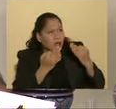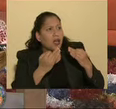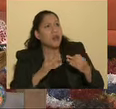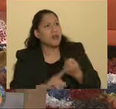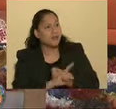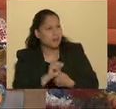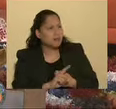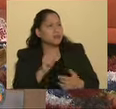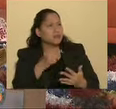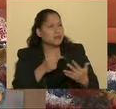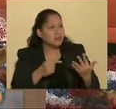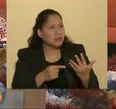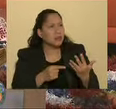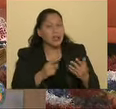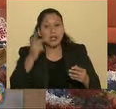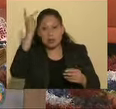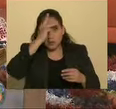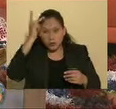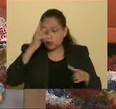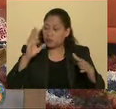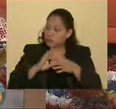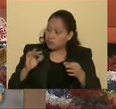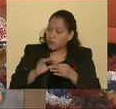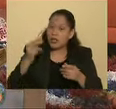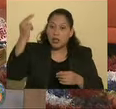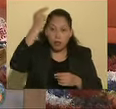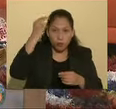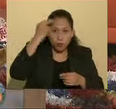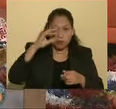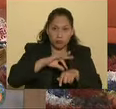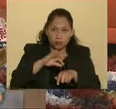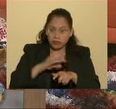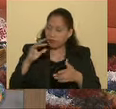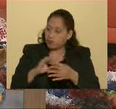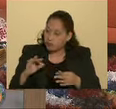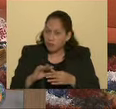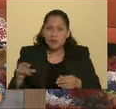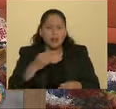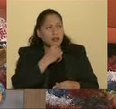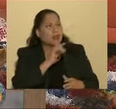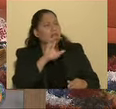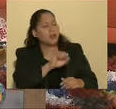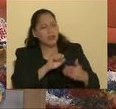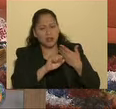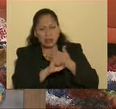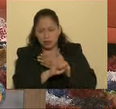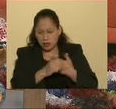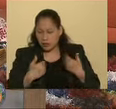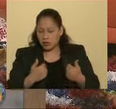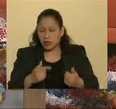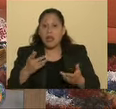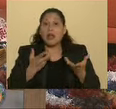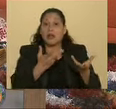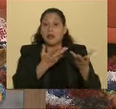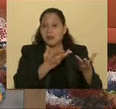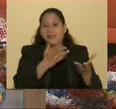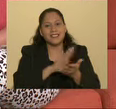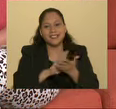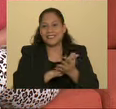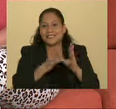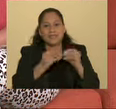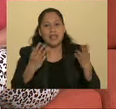que se generan, un psiquiatra que se lo explique, un neurólogo que se lo explique y le cae el 20, el deseo que tenía se disuelve y